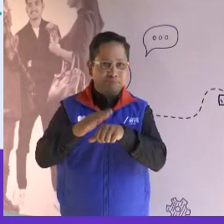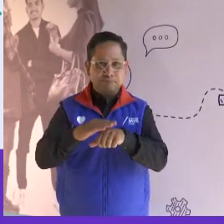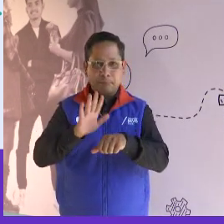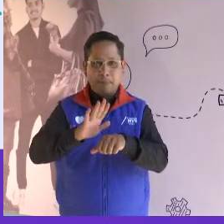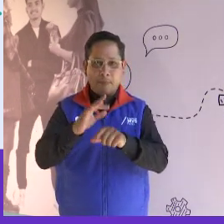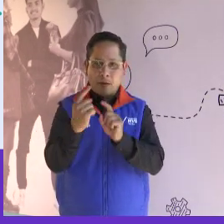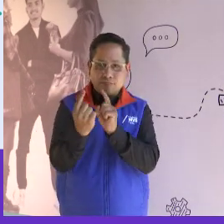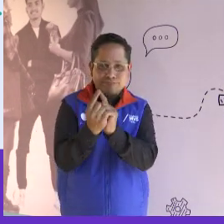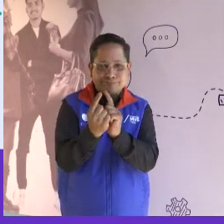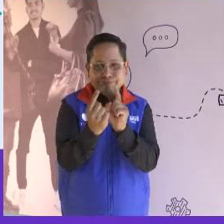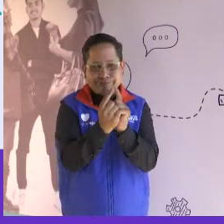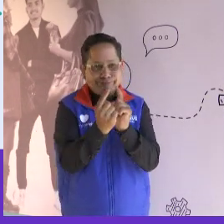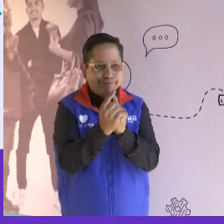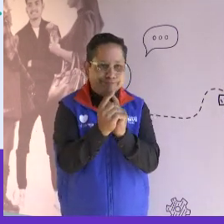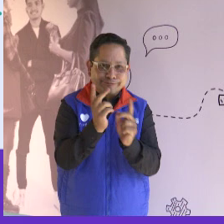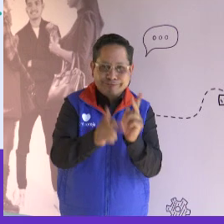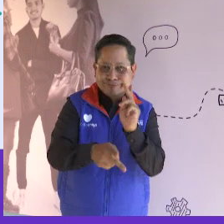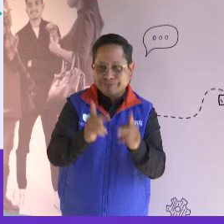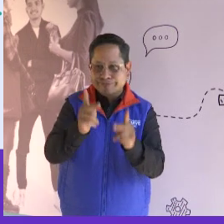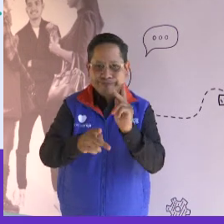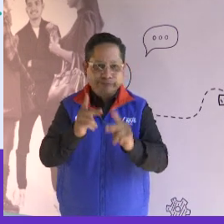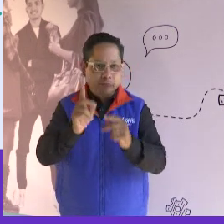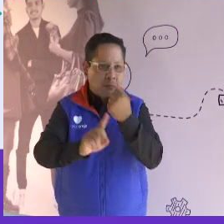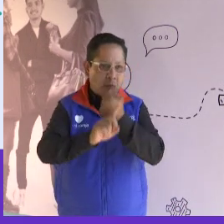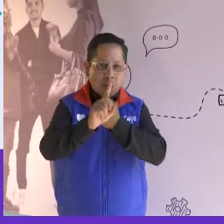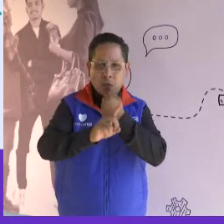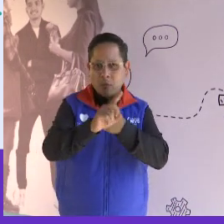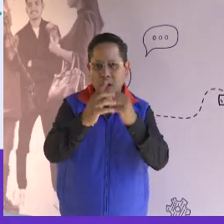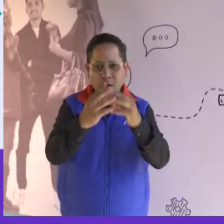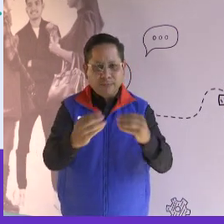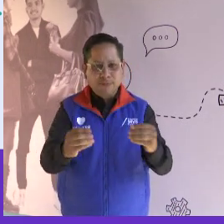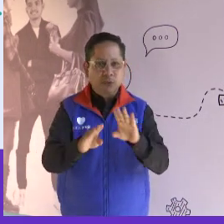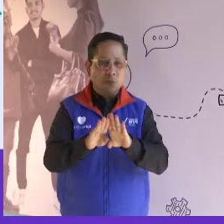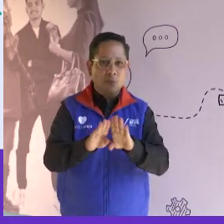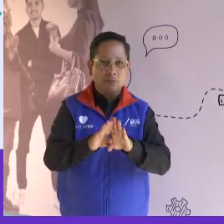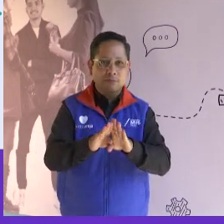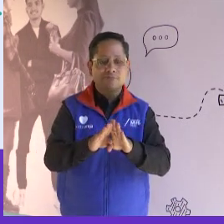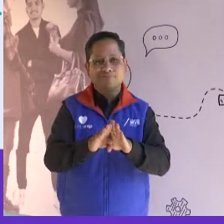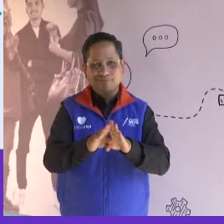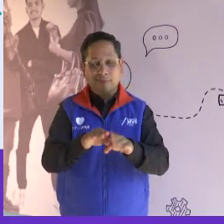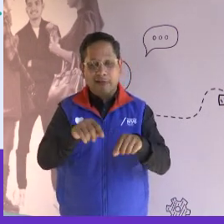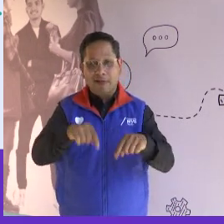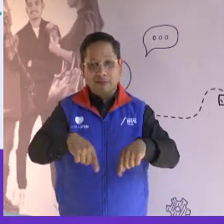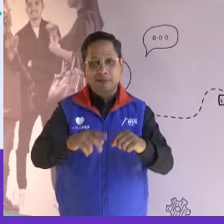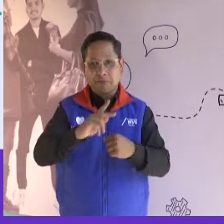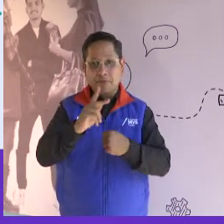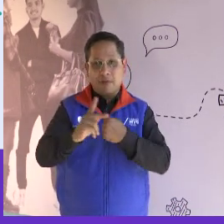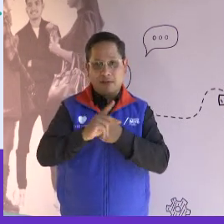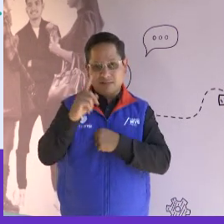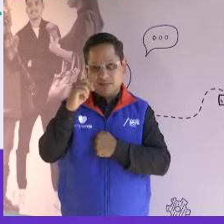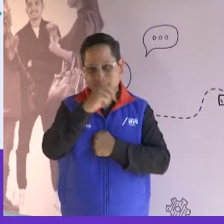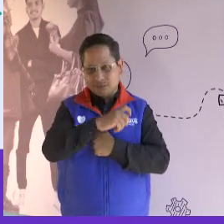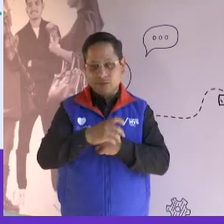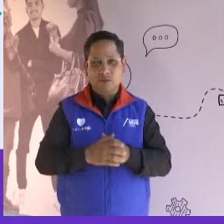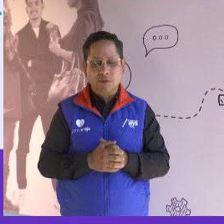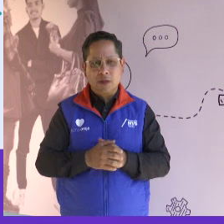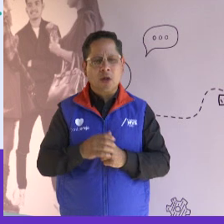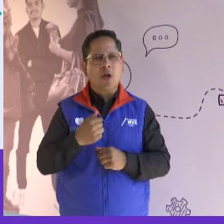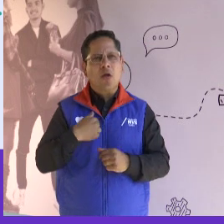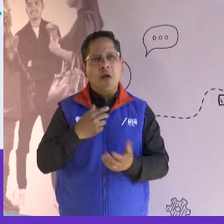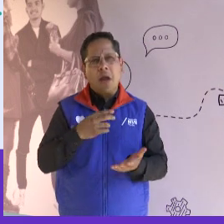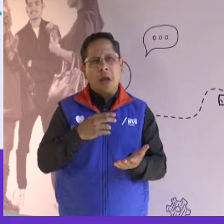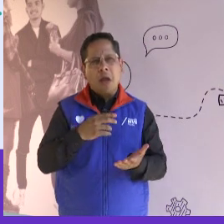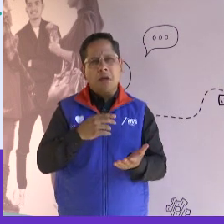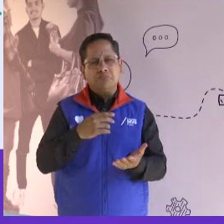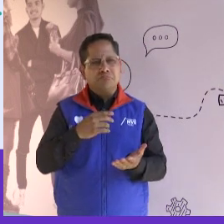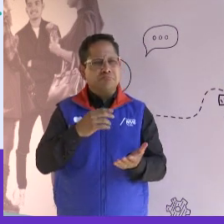sentido y poder encontrar soluciones al difícil contexto que estamos viviendo en el país. Yo nada más sumaría que